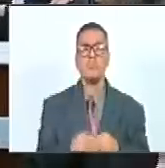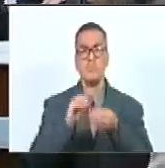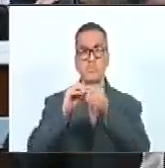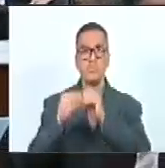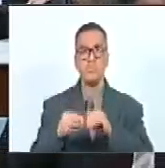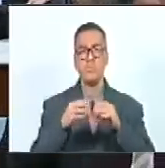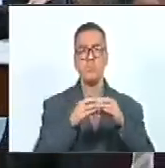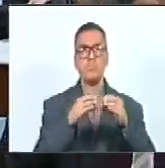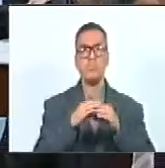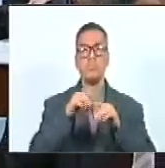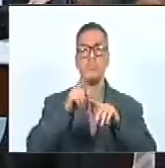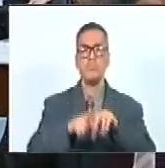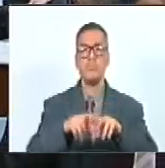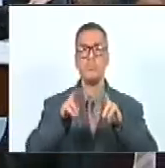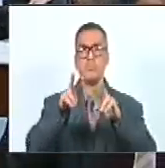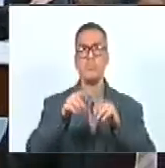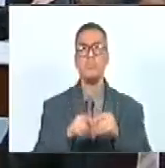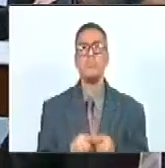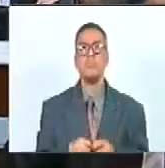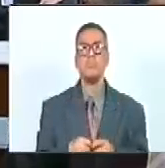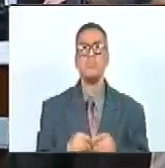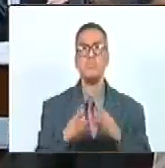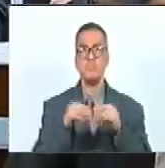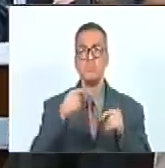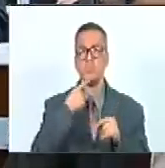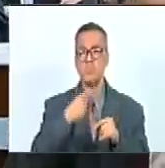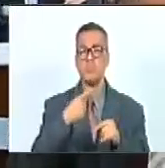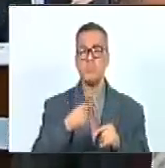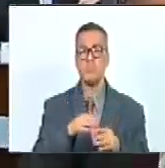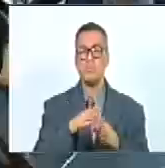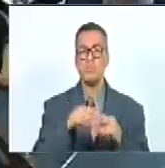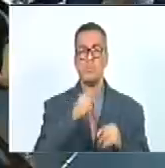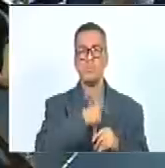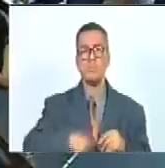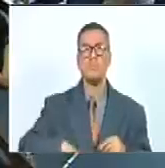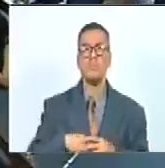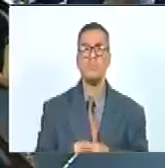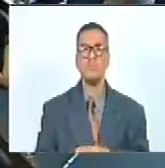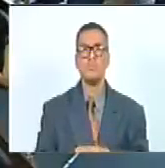reforma parcial propuesta. Es todo, señor presidente.